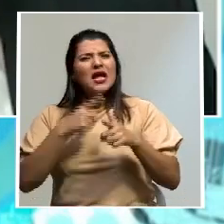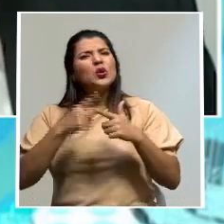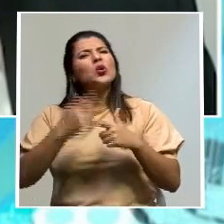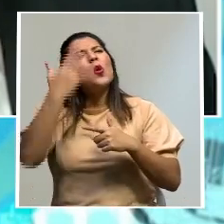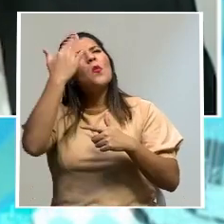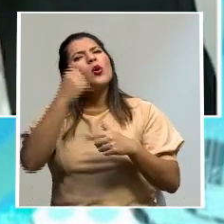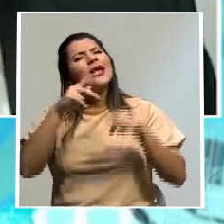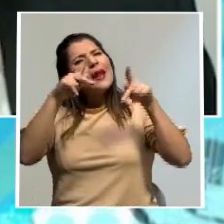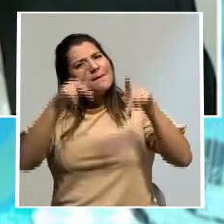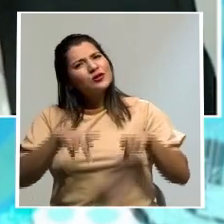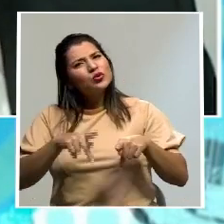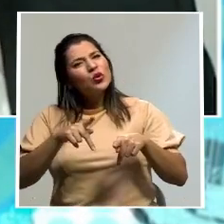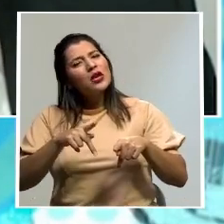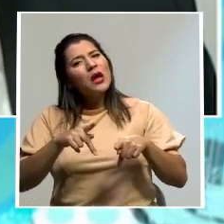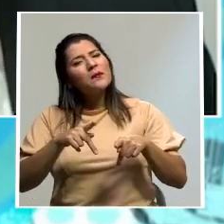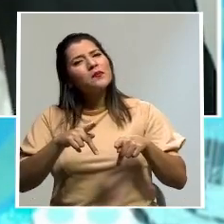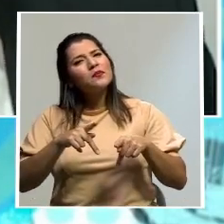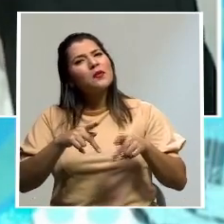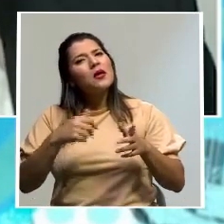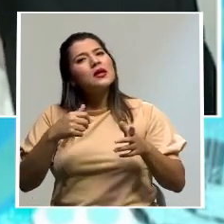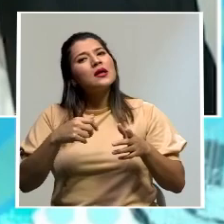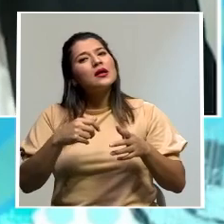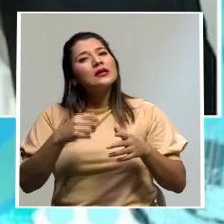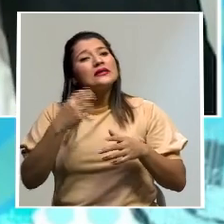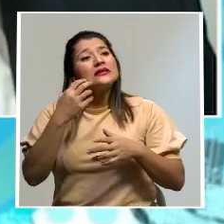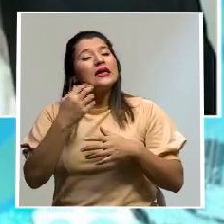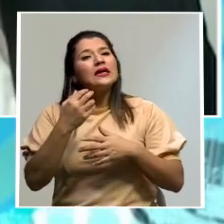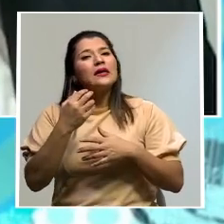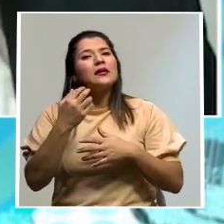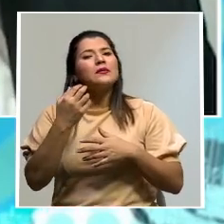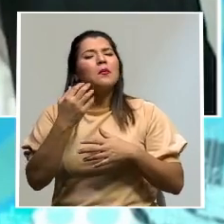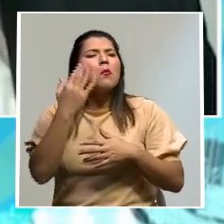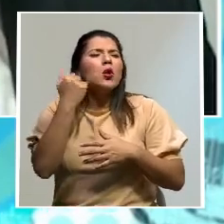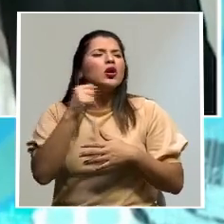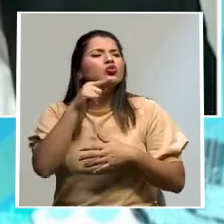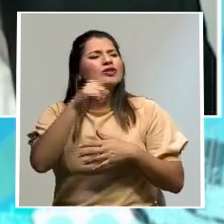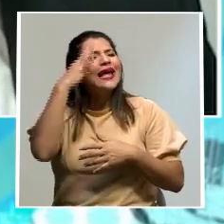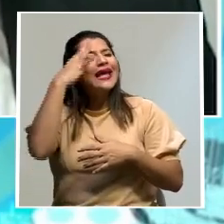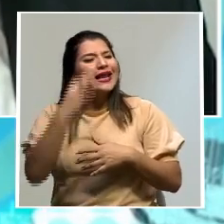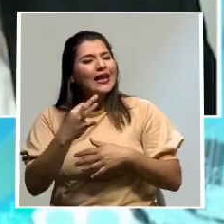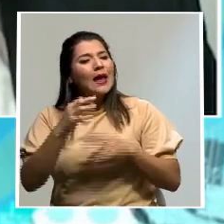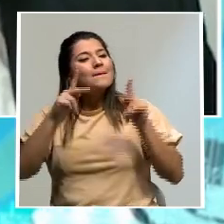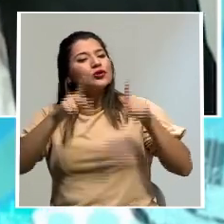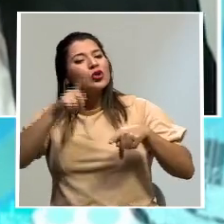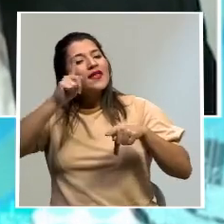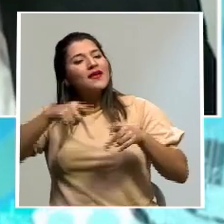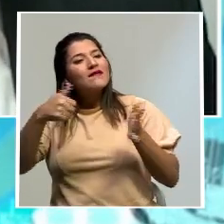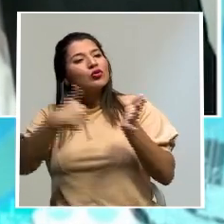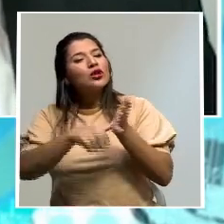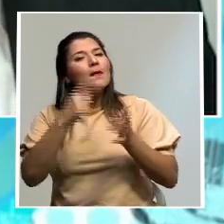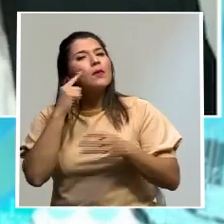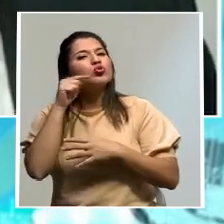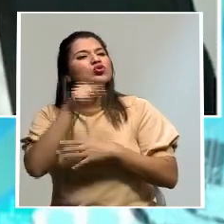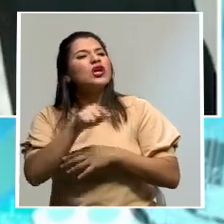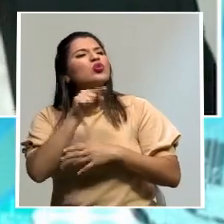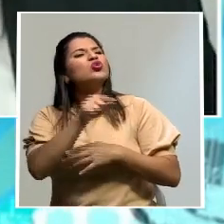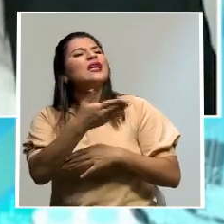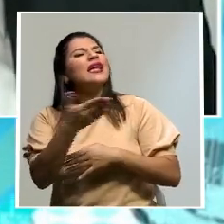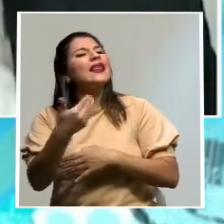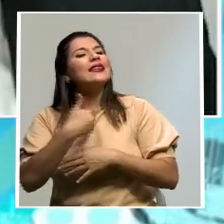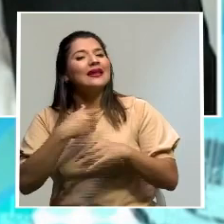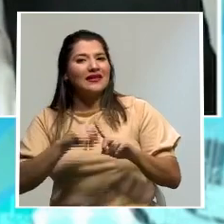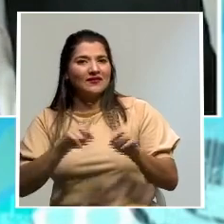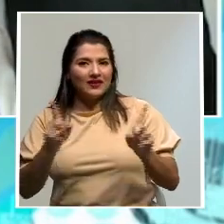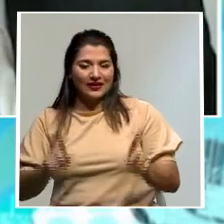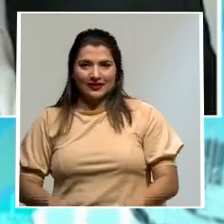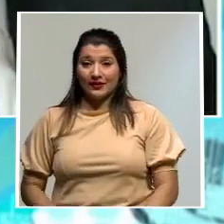votar por usted este 6 de junio? ¿Qué lo diferencia a usted de los otros candidatos? Lo primero es que Claudio